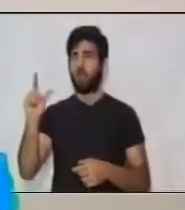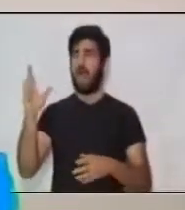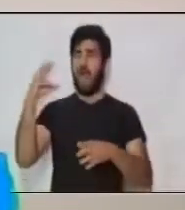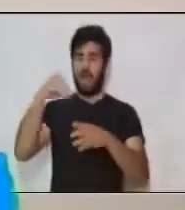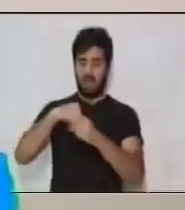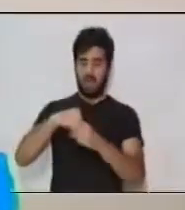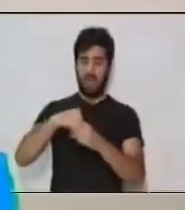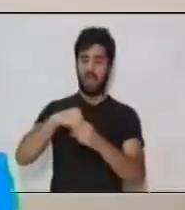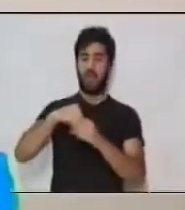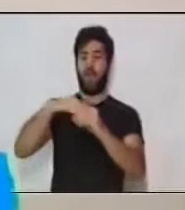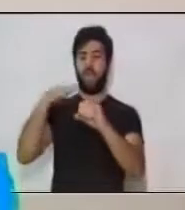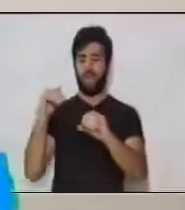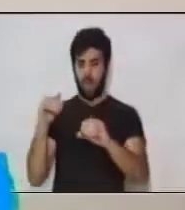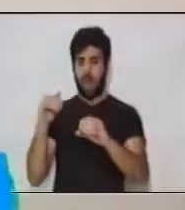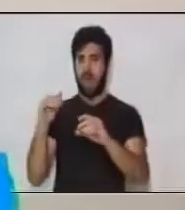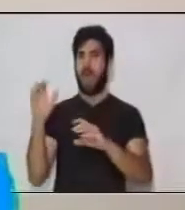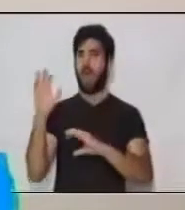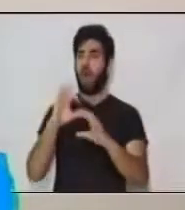serán?